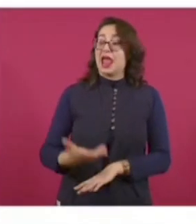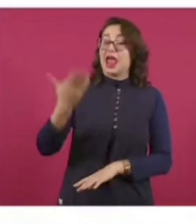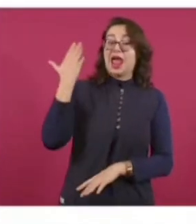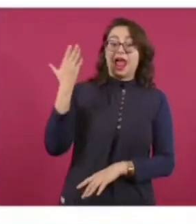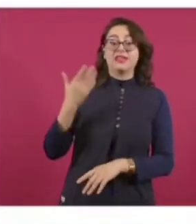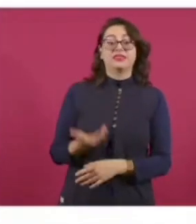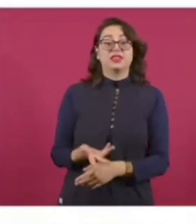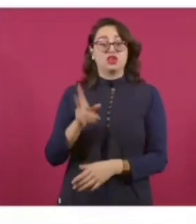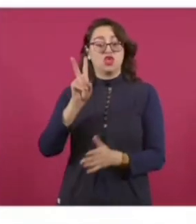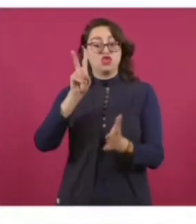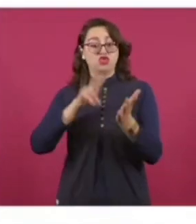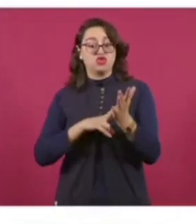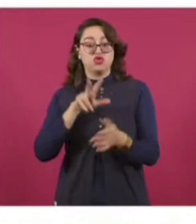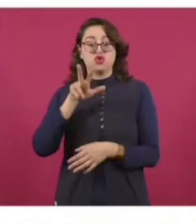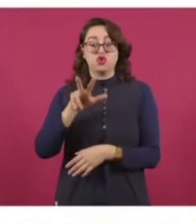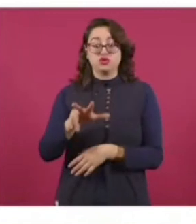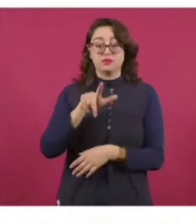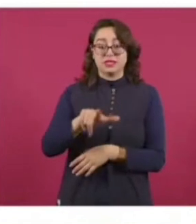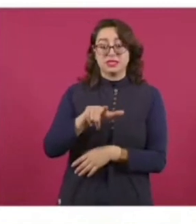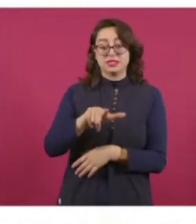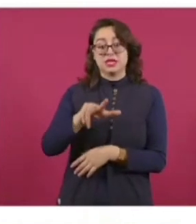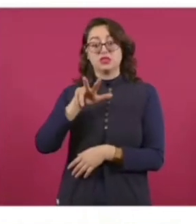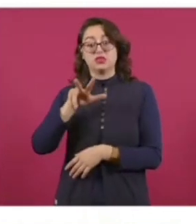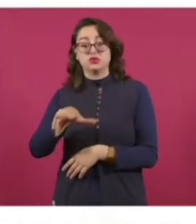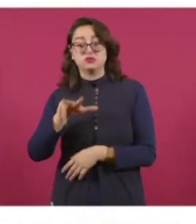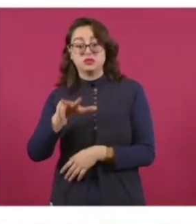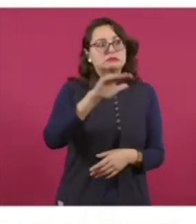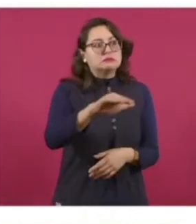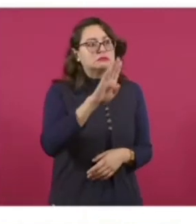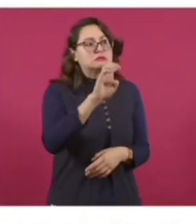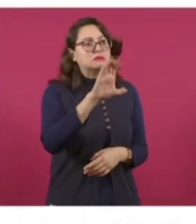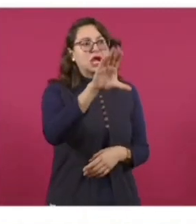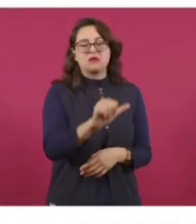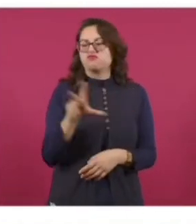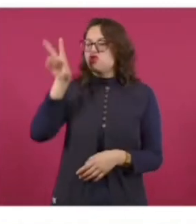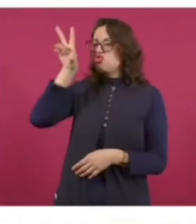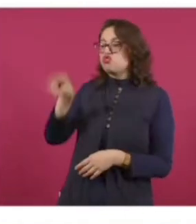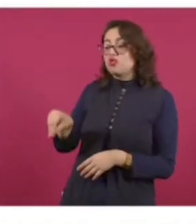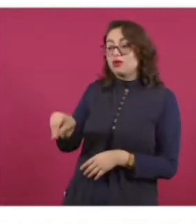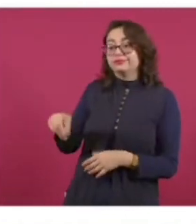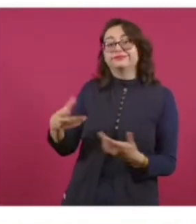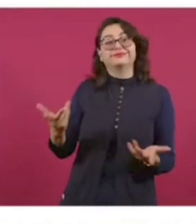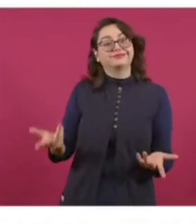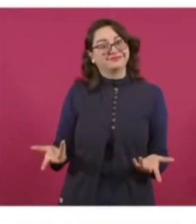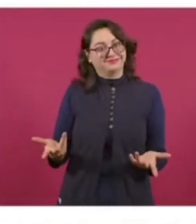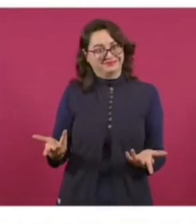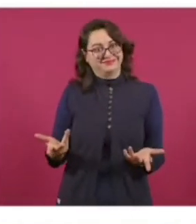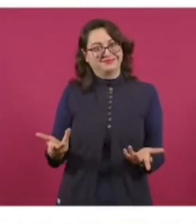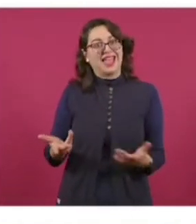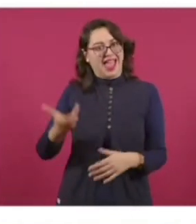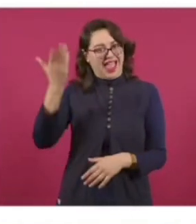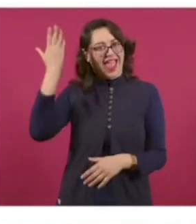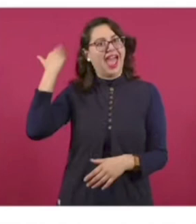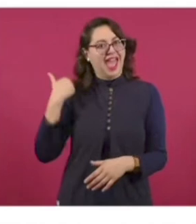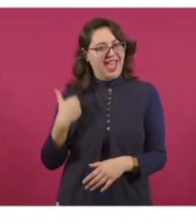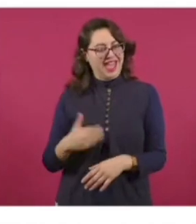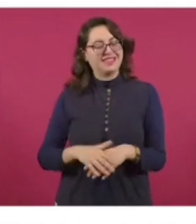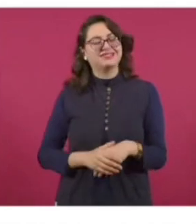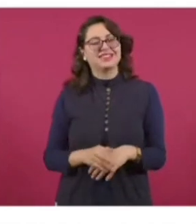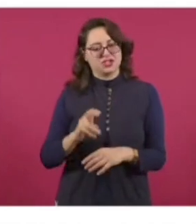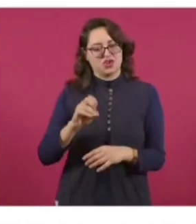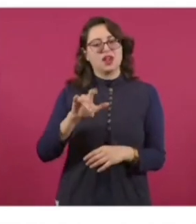especialidad, maestría y doctorado quedaron excluidos. Así se las gastaban en el